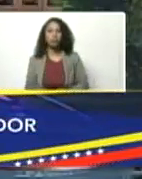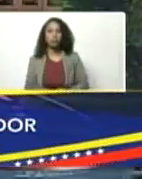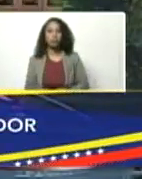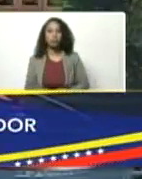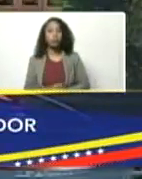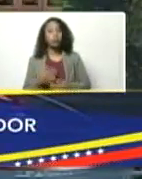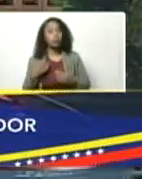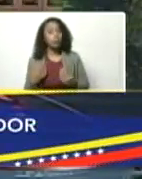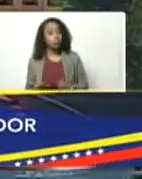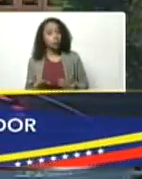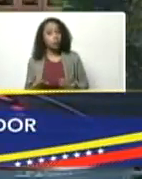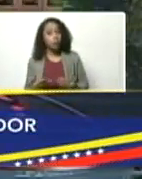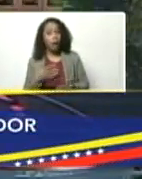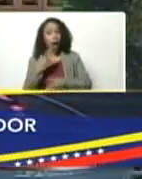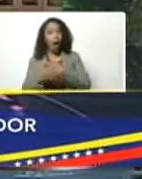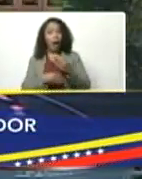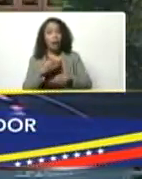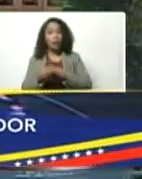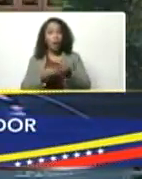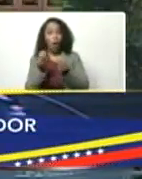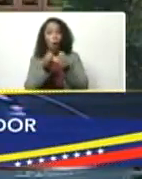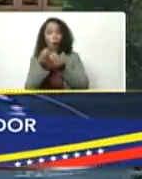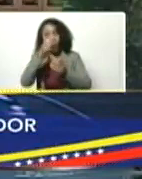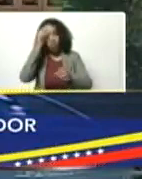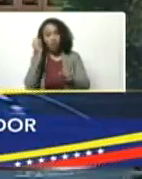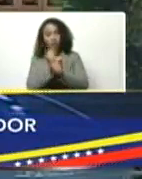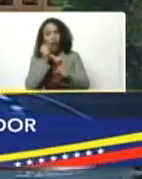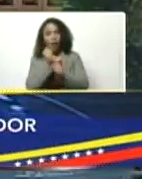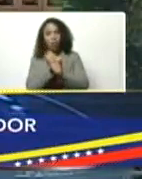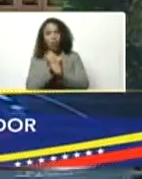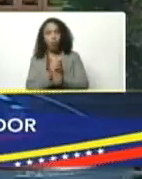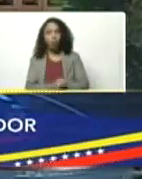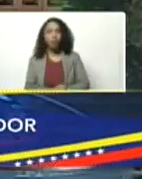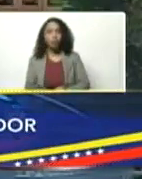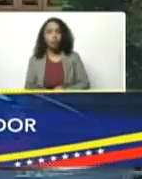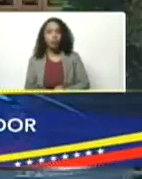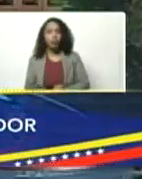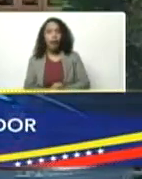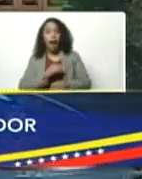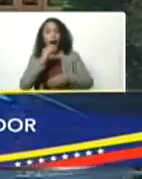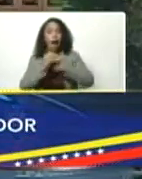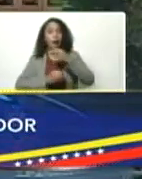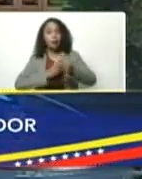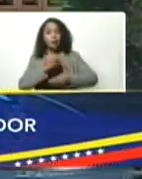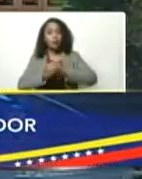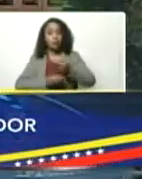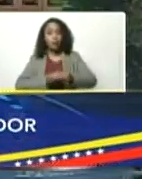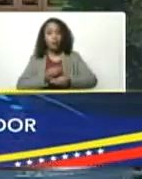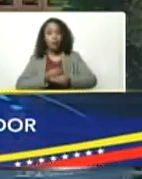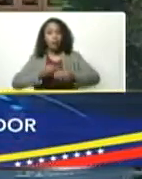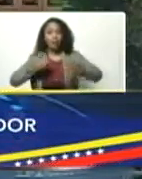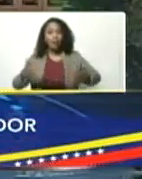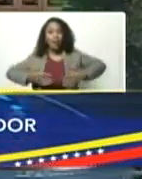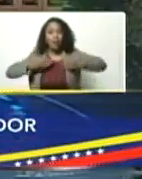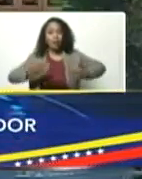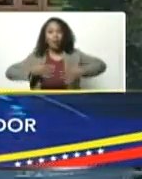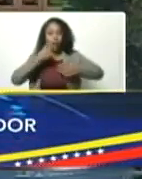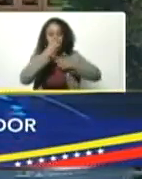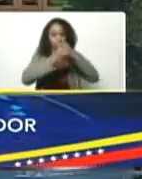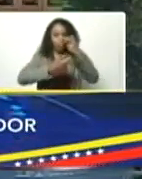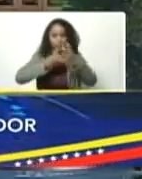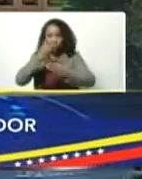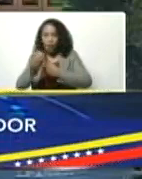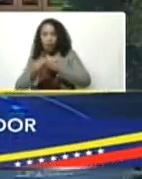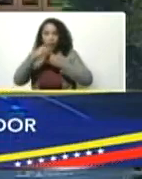en generación de empleo, en generación de la recreación y el turismo